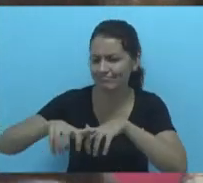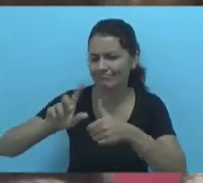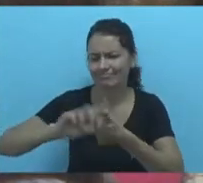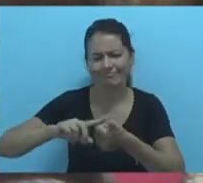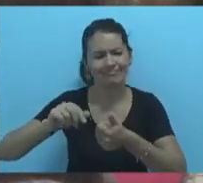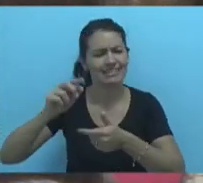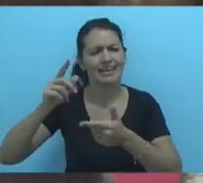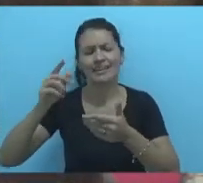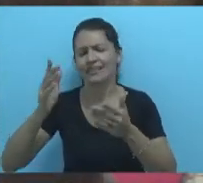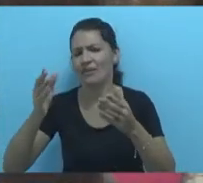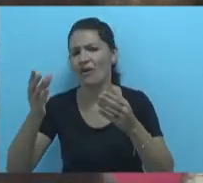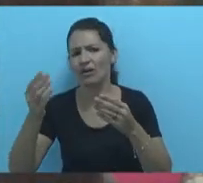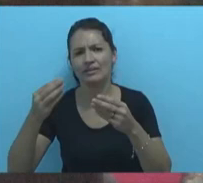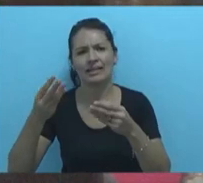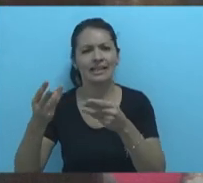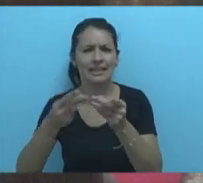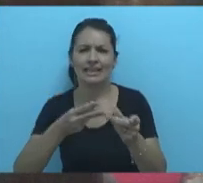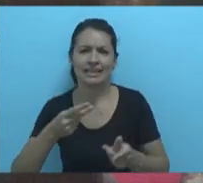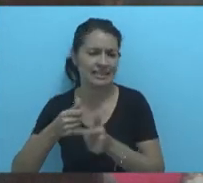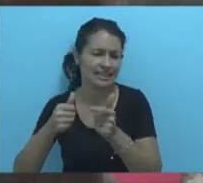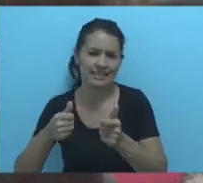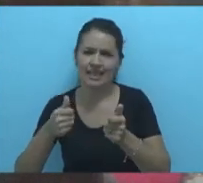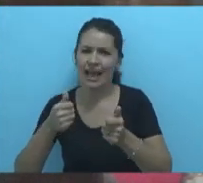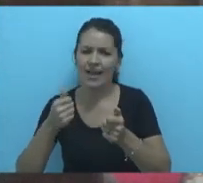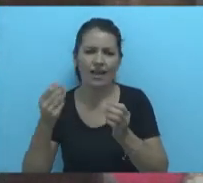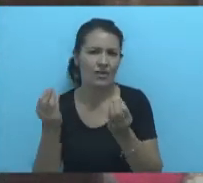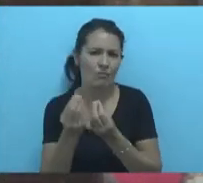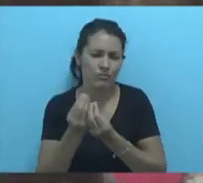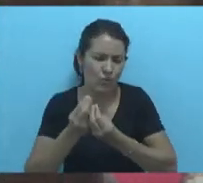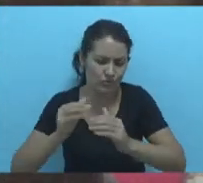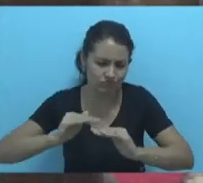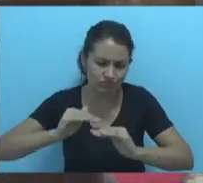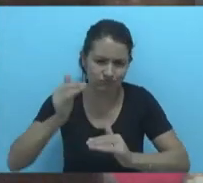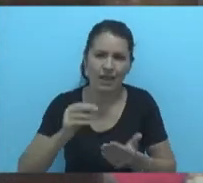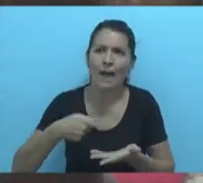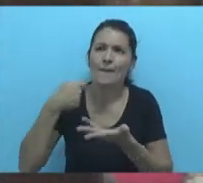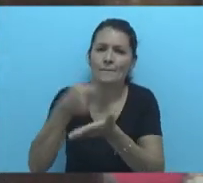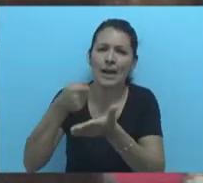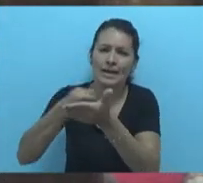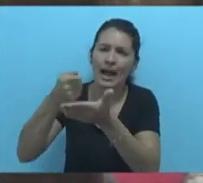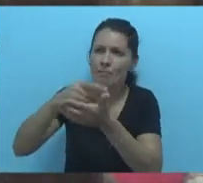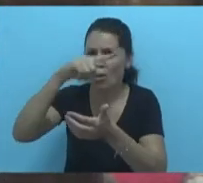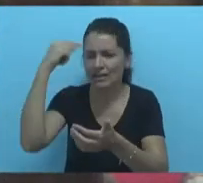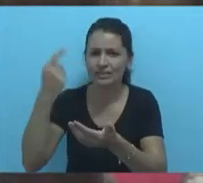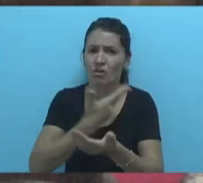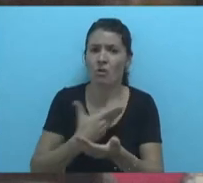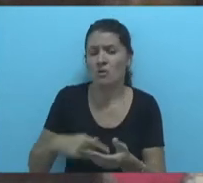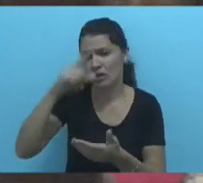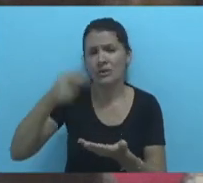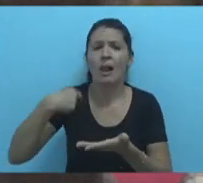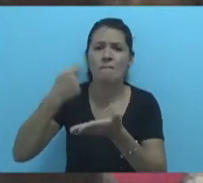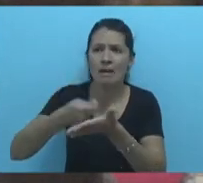interior de la República Argentina, pedimos que de una vez por todas se pueda cambiar la matriz de